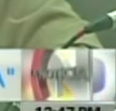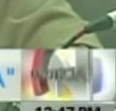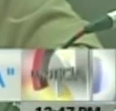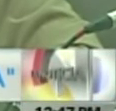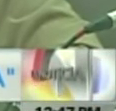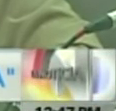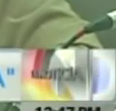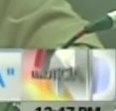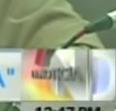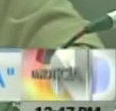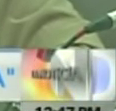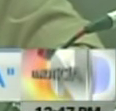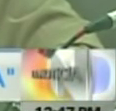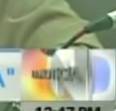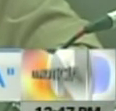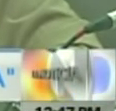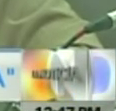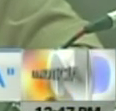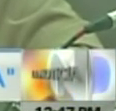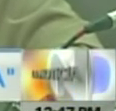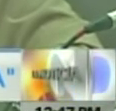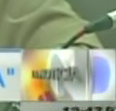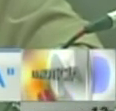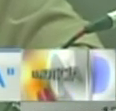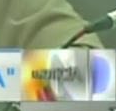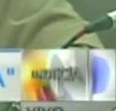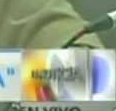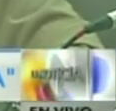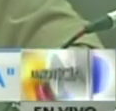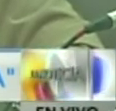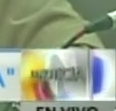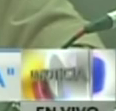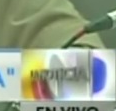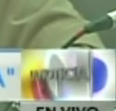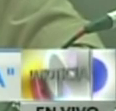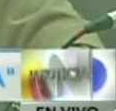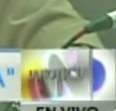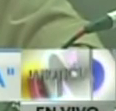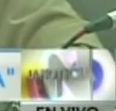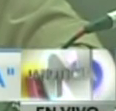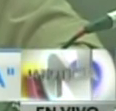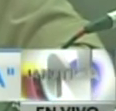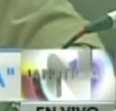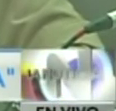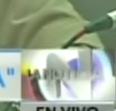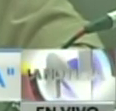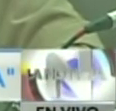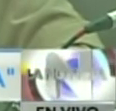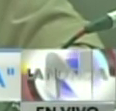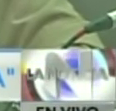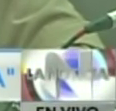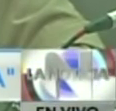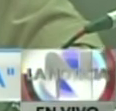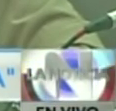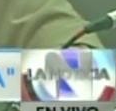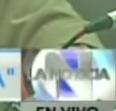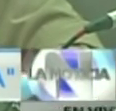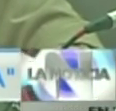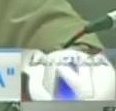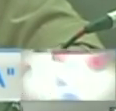ya, y de las finanzas internacionales de Venezuela. Habrá buenas noticias y tremendas sorpresas muy